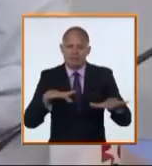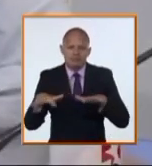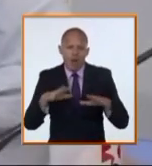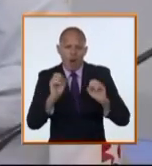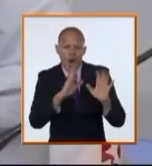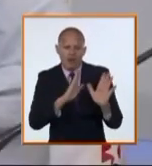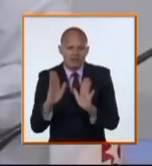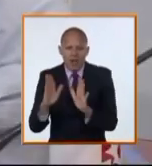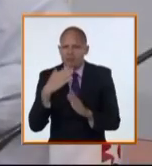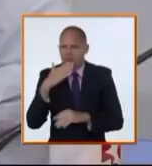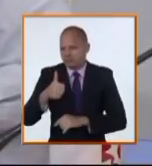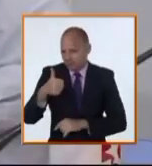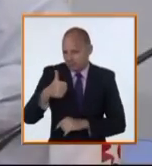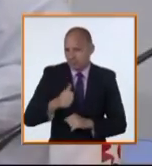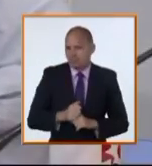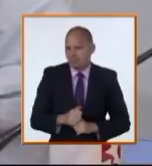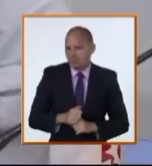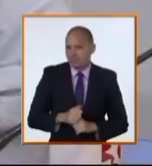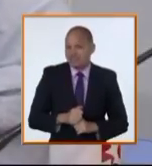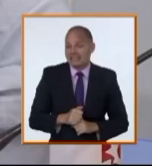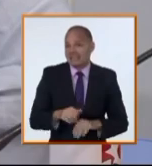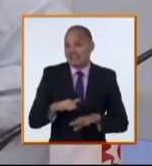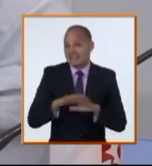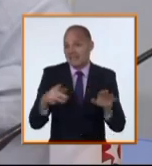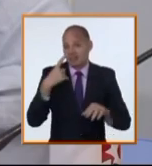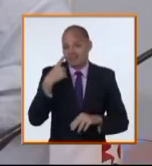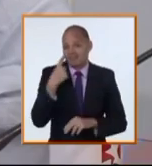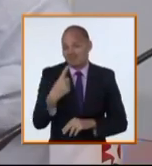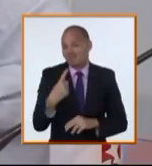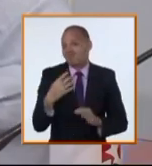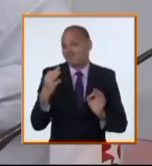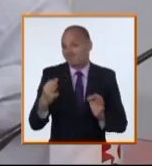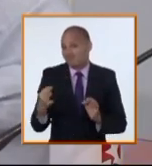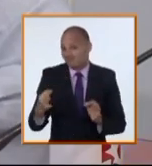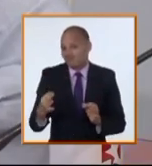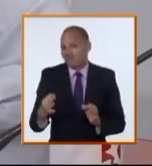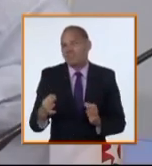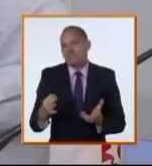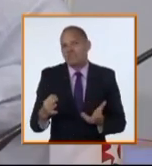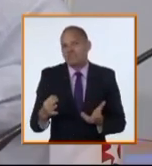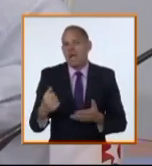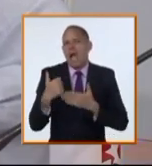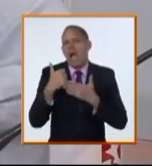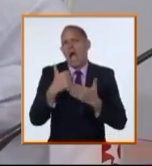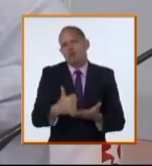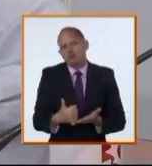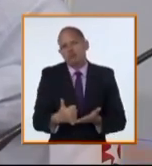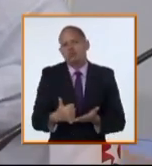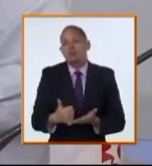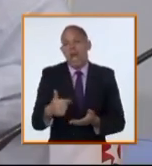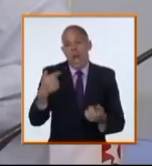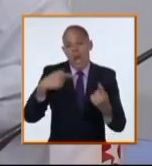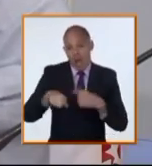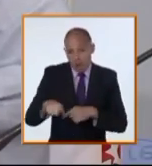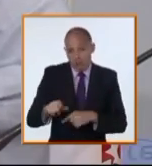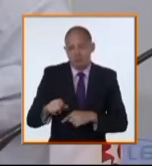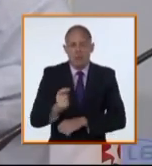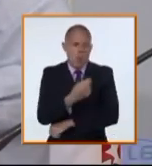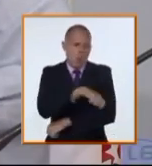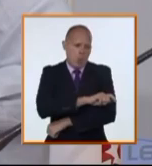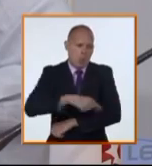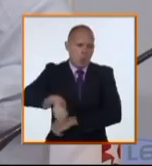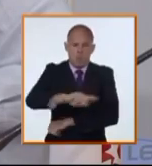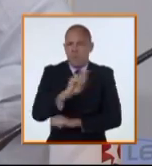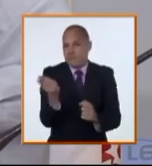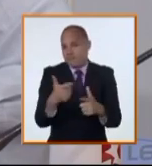proceso Estos son algunos de los elementos que han permitido que cuente con el máximo apoyo de